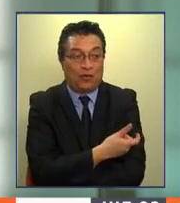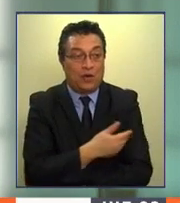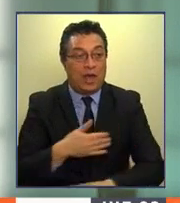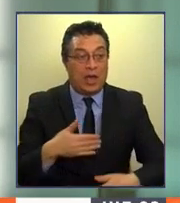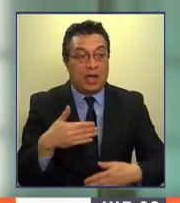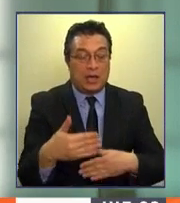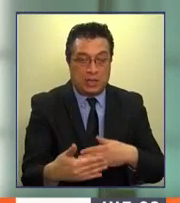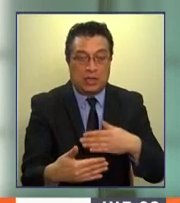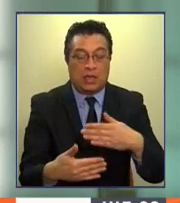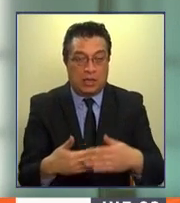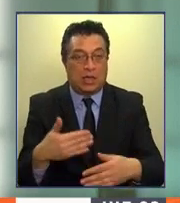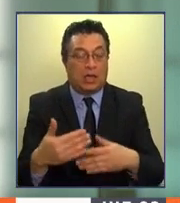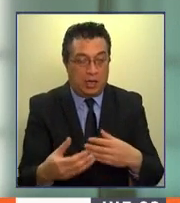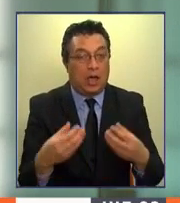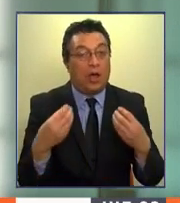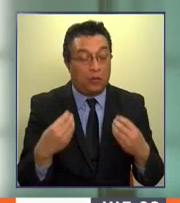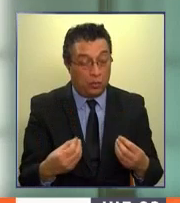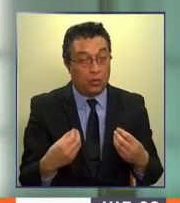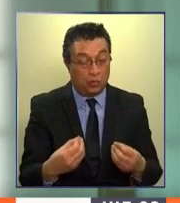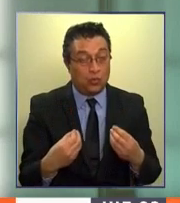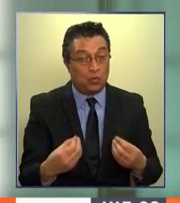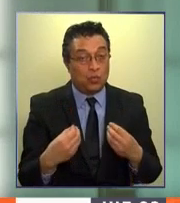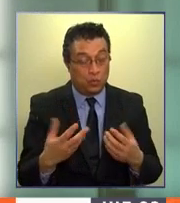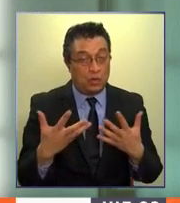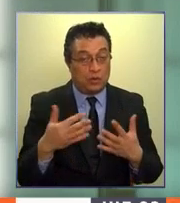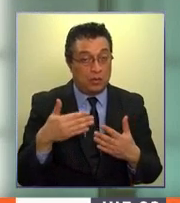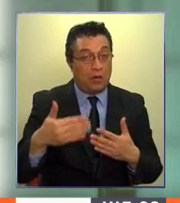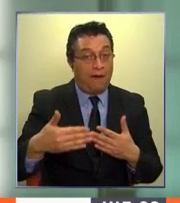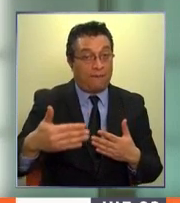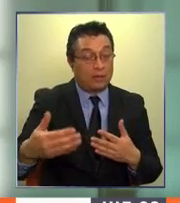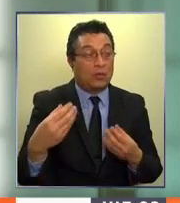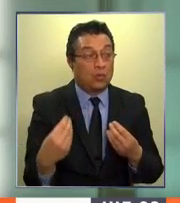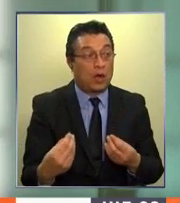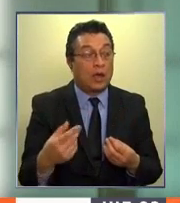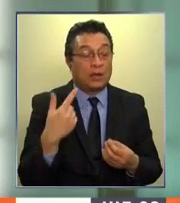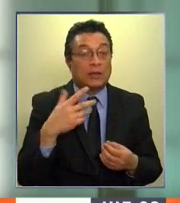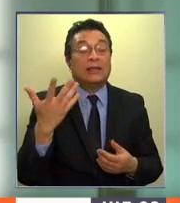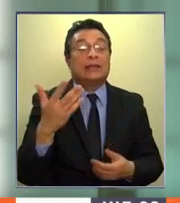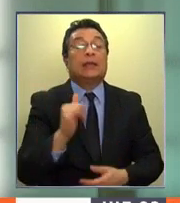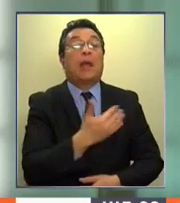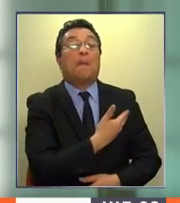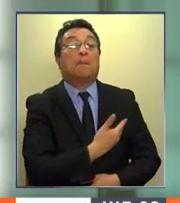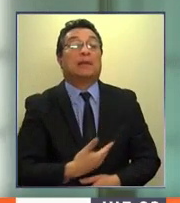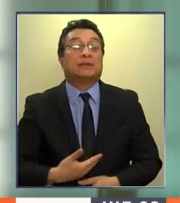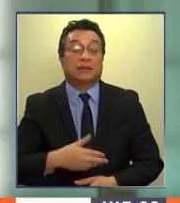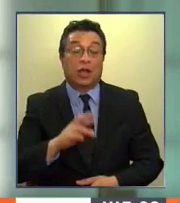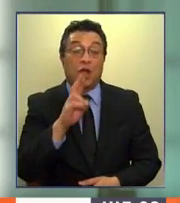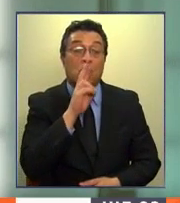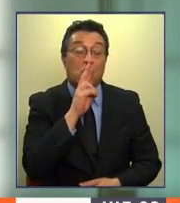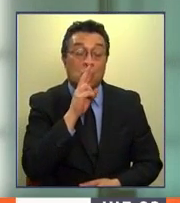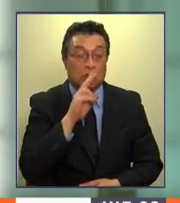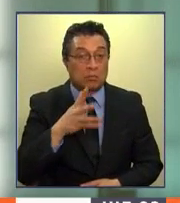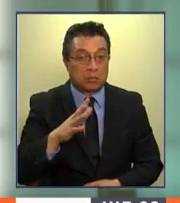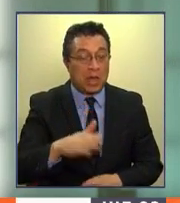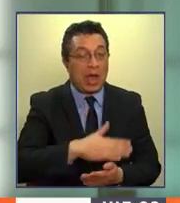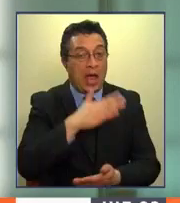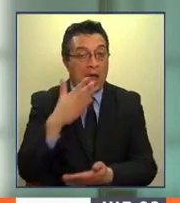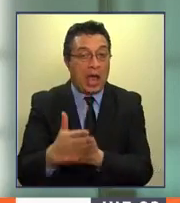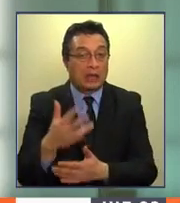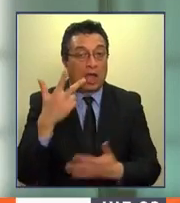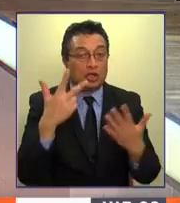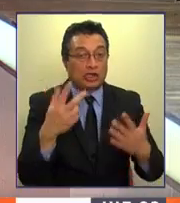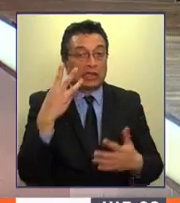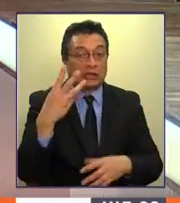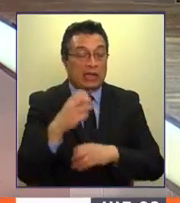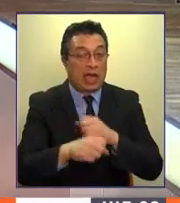con bastante prometedores avances y un Vladimir Putin que gobierna Rusia al parecer hasta sus 83